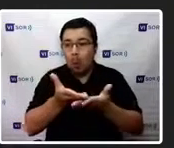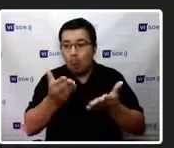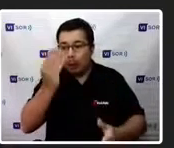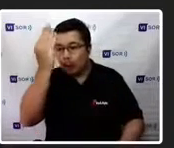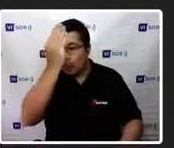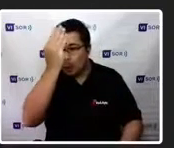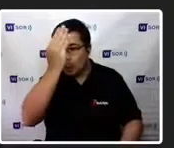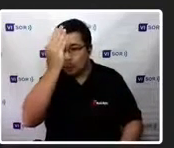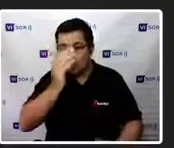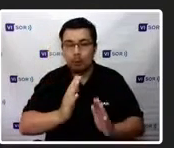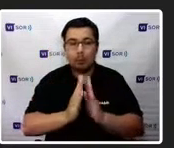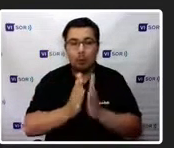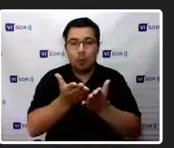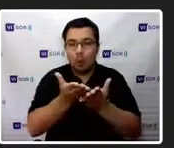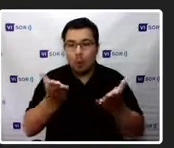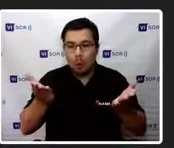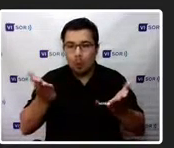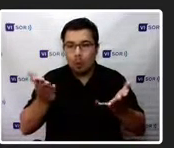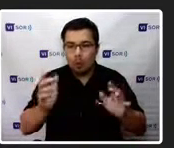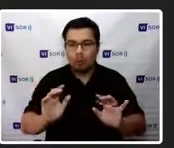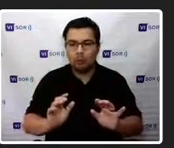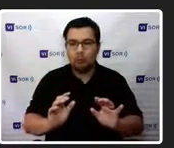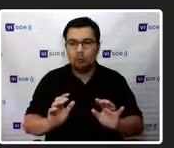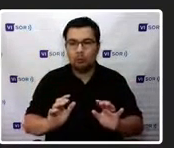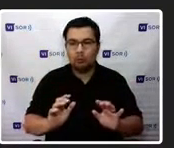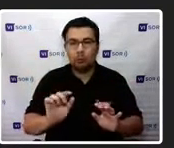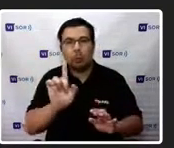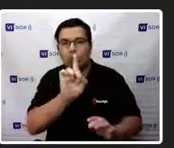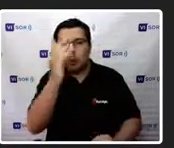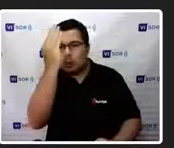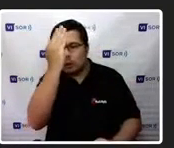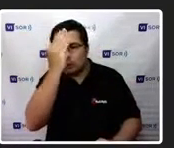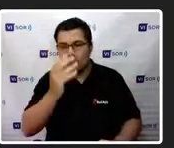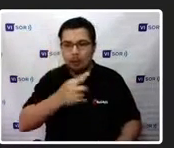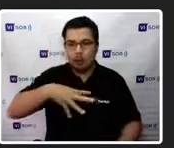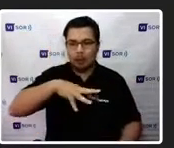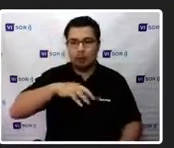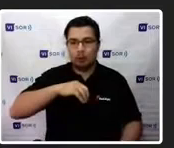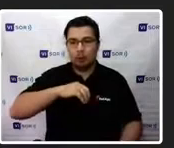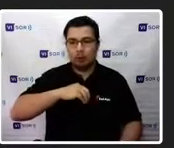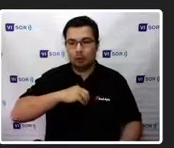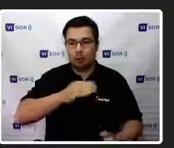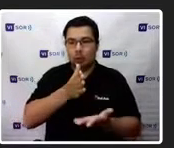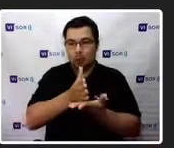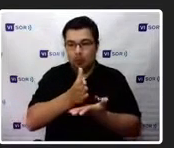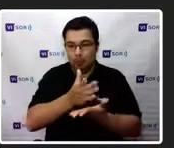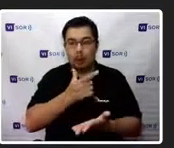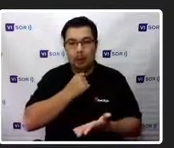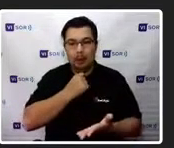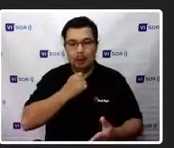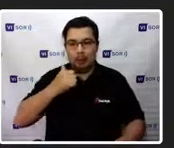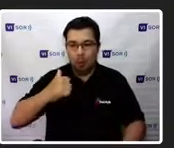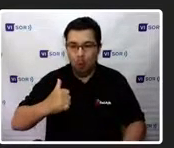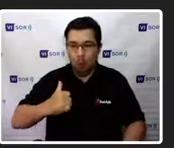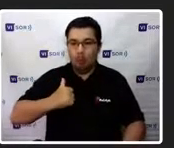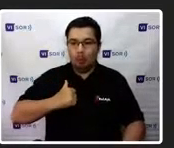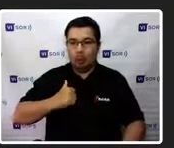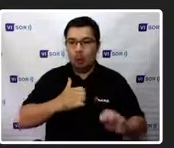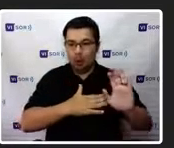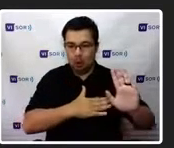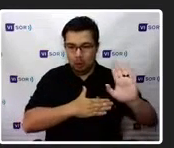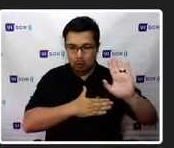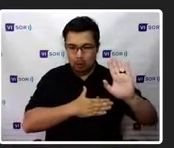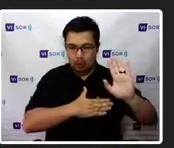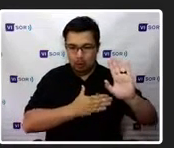Nosotros como escuela, como institución, ¿no es cierto? Estamos preocupados de cumplir, ¿no es cierto?, con la promesa que hacemos con ustedes y